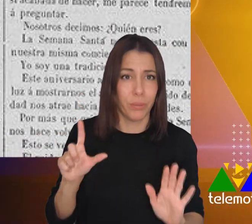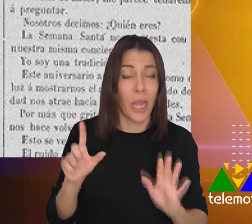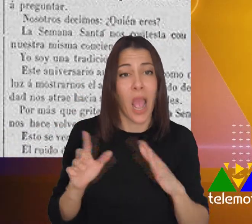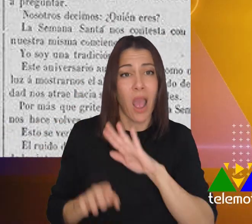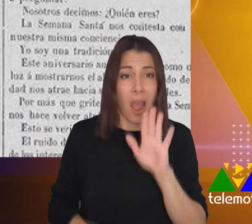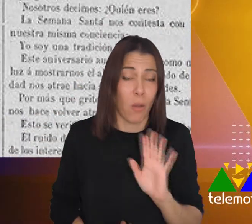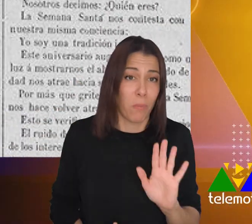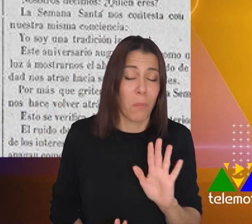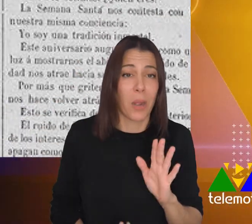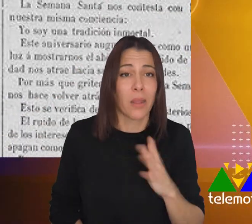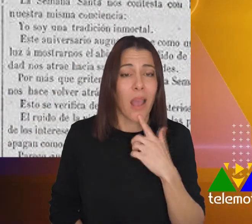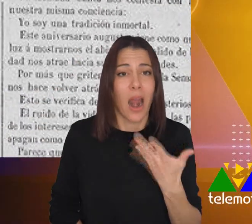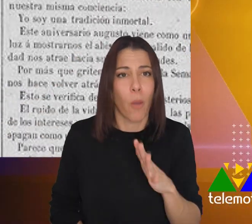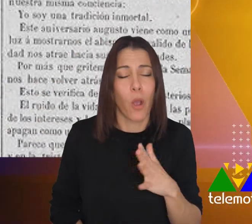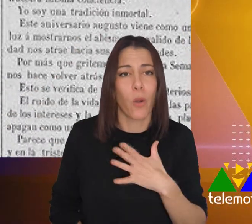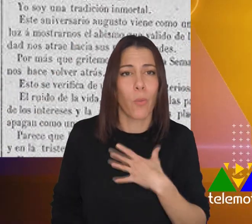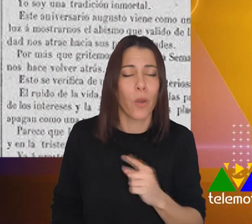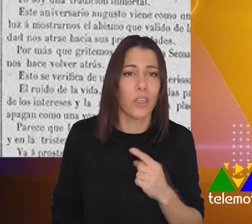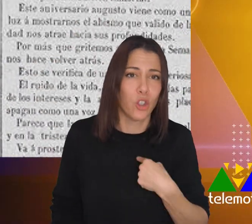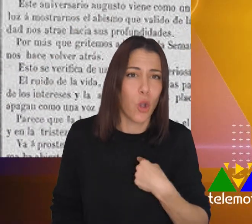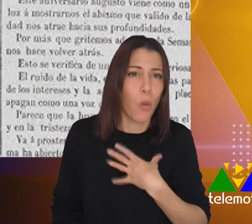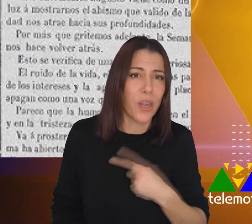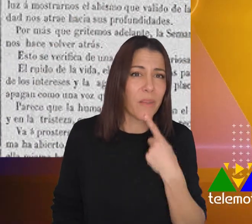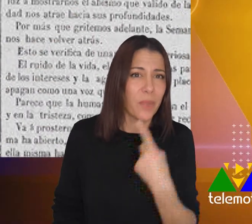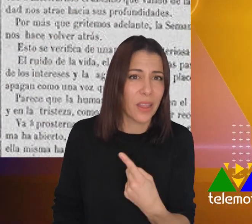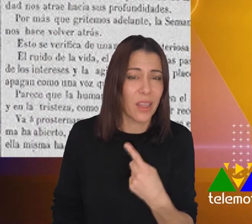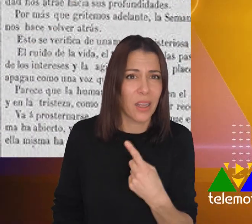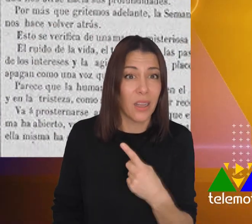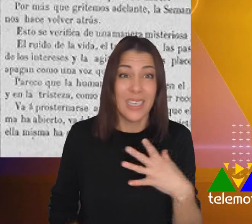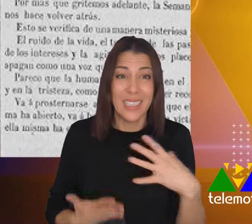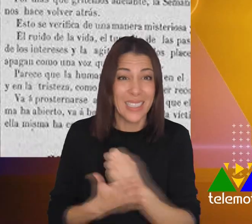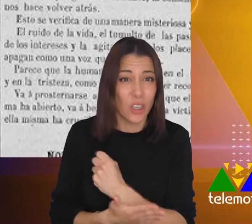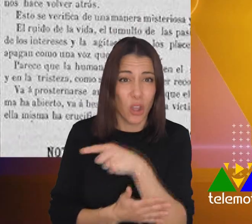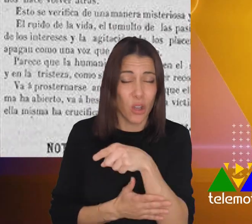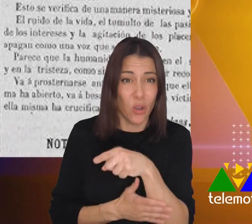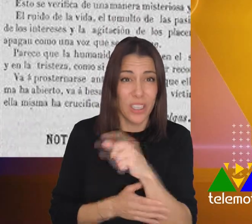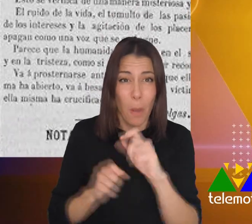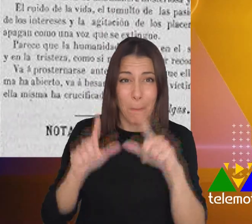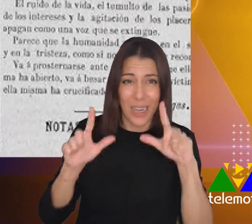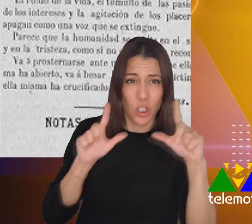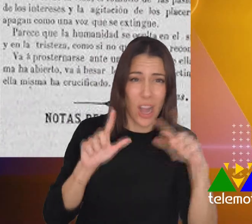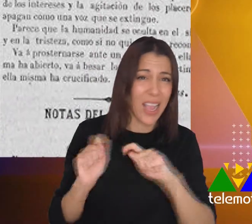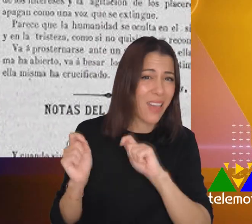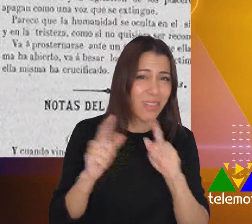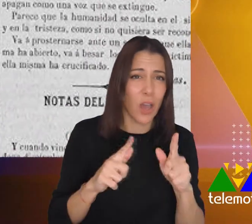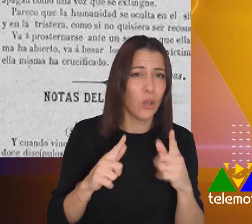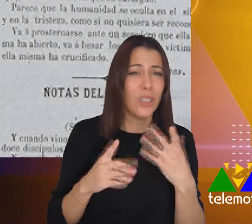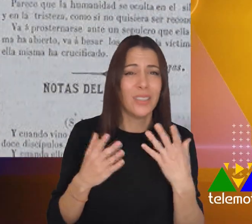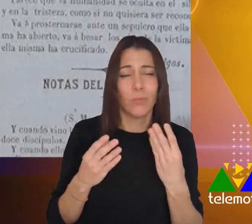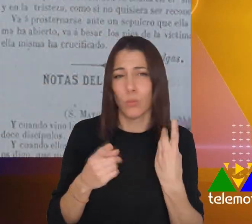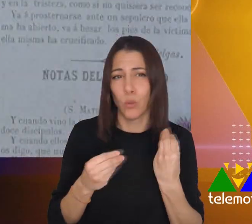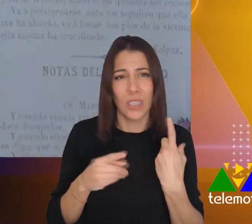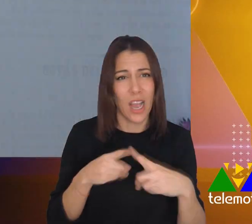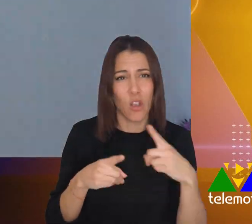mejor había que ver, yo diría que todos estos personajes que han contribuido tanto a la historia de Motril,